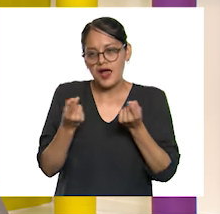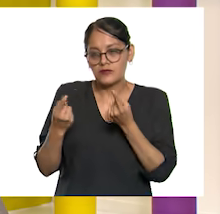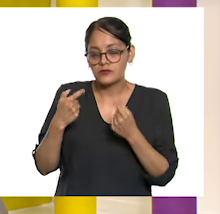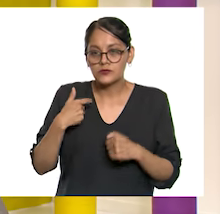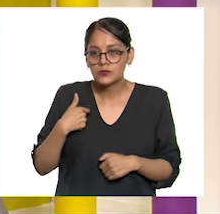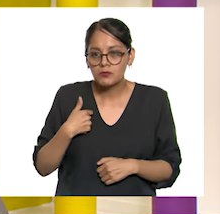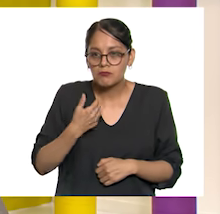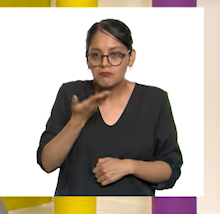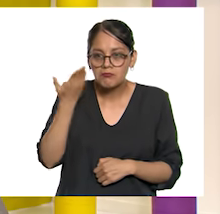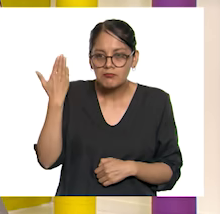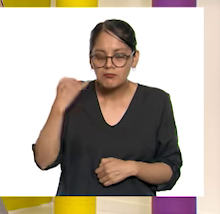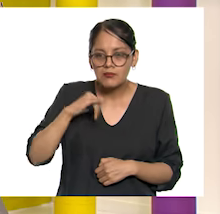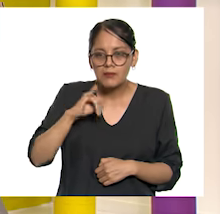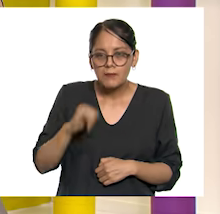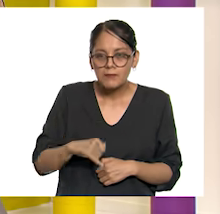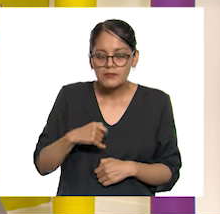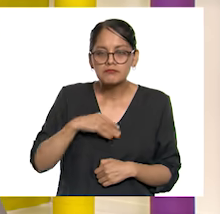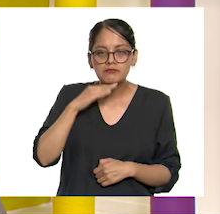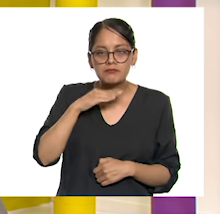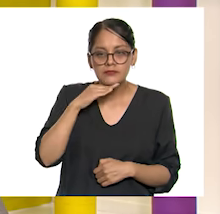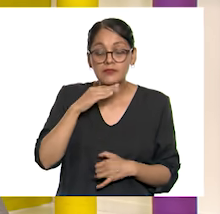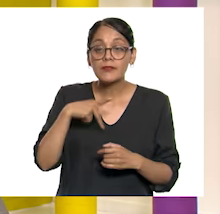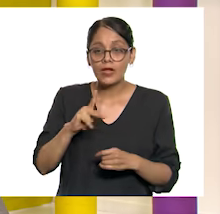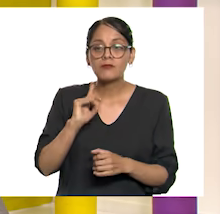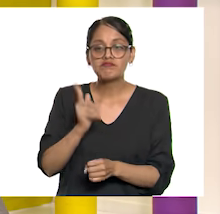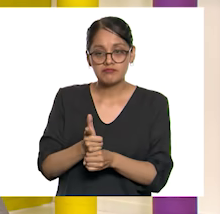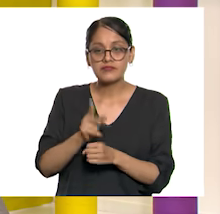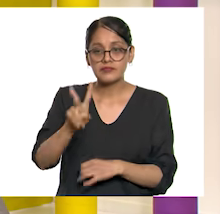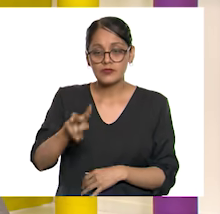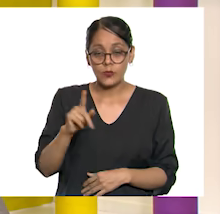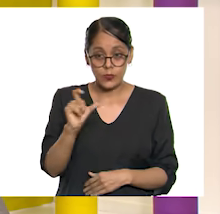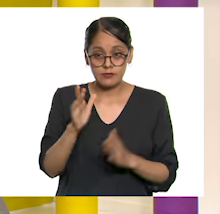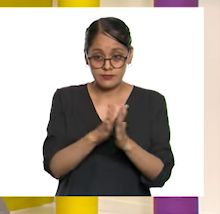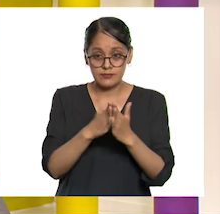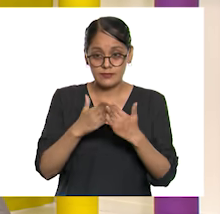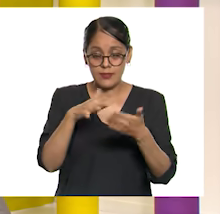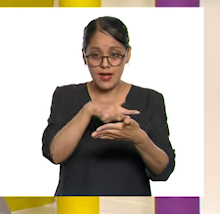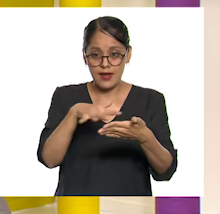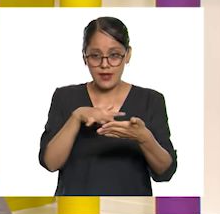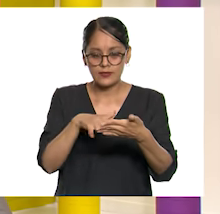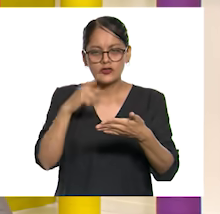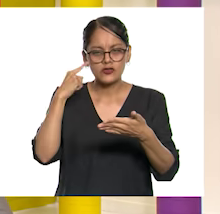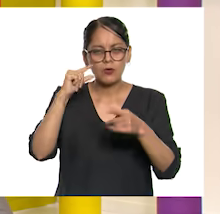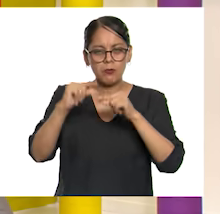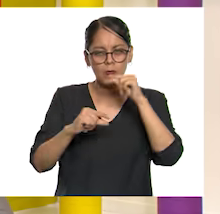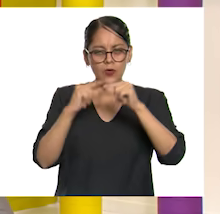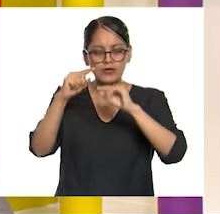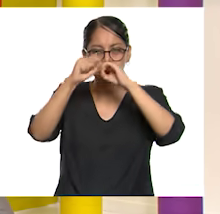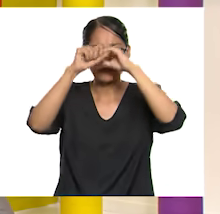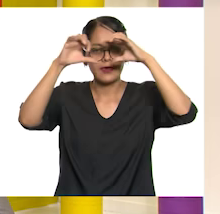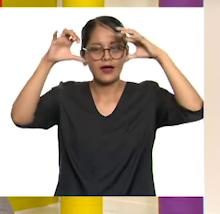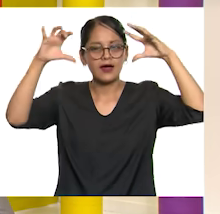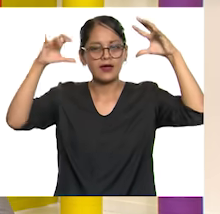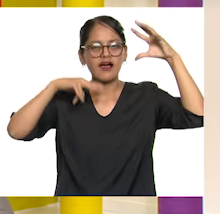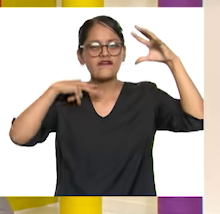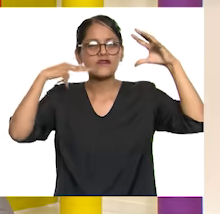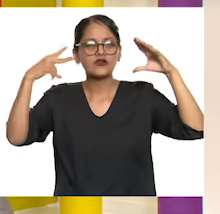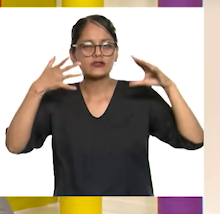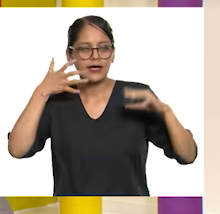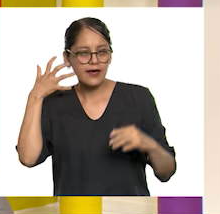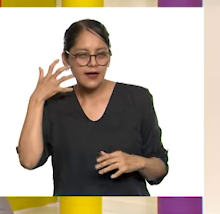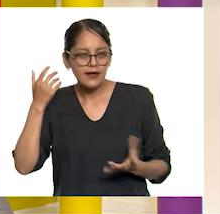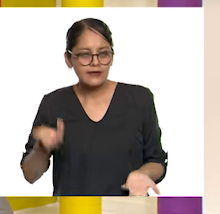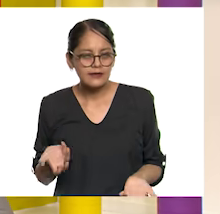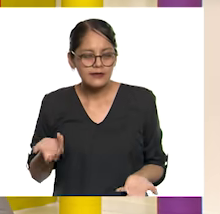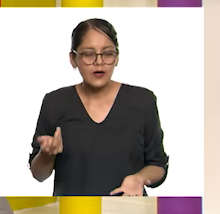yo no me había puesto a pensar, pero que sí, efectivamente, cuando estoy leyendo me voy imaginando cómo suena la voz del gato,